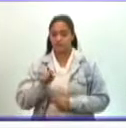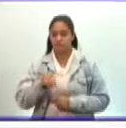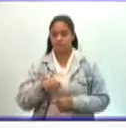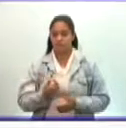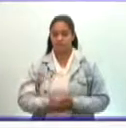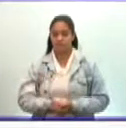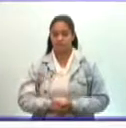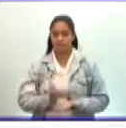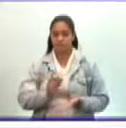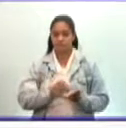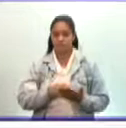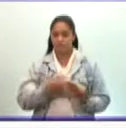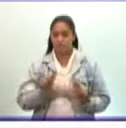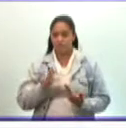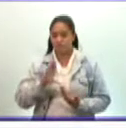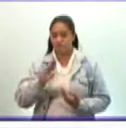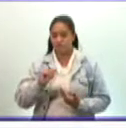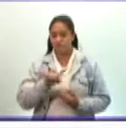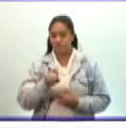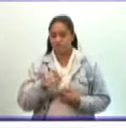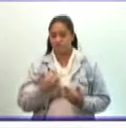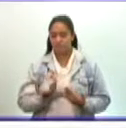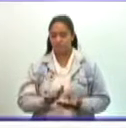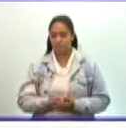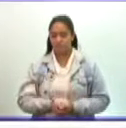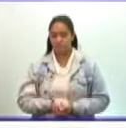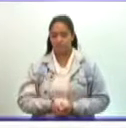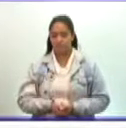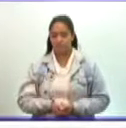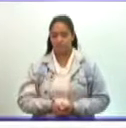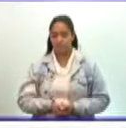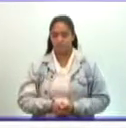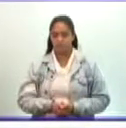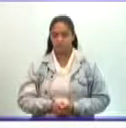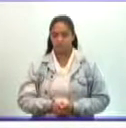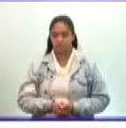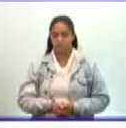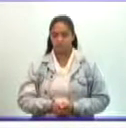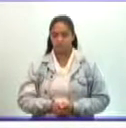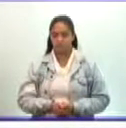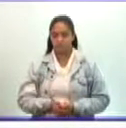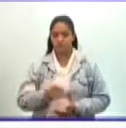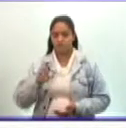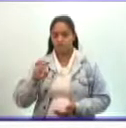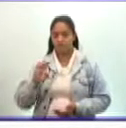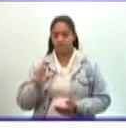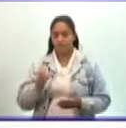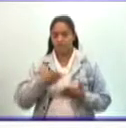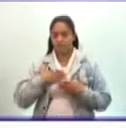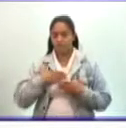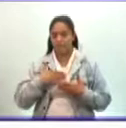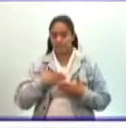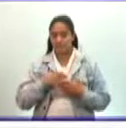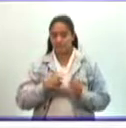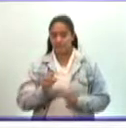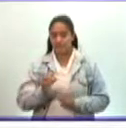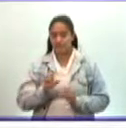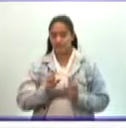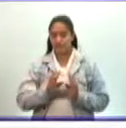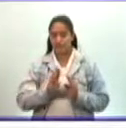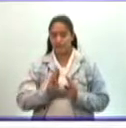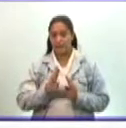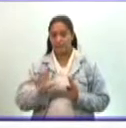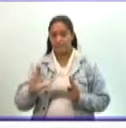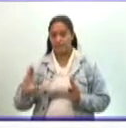nos plantean que D pertenece al segmento AB, que E pertenece al segmento BC, que